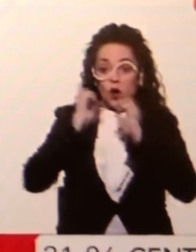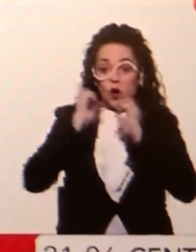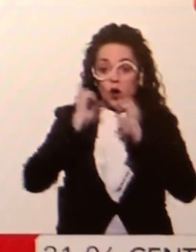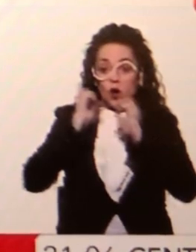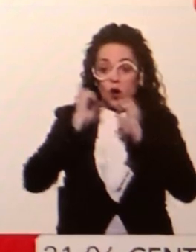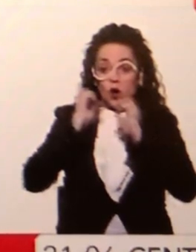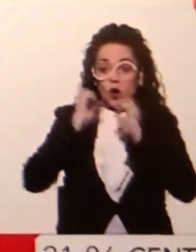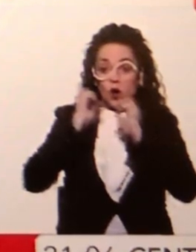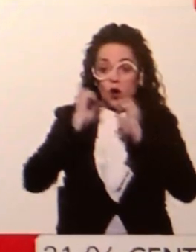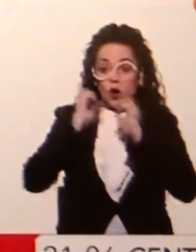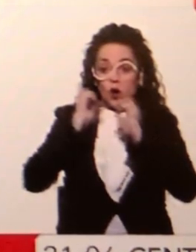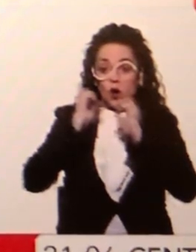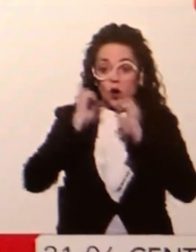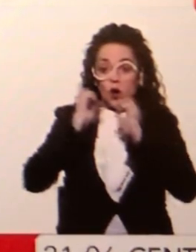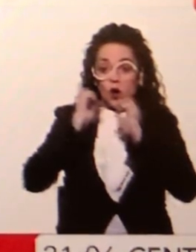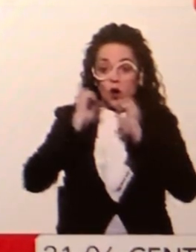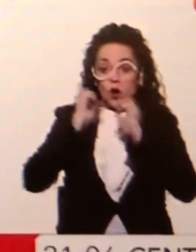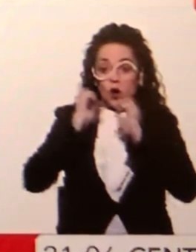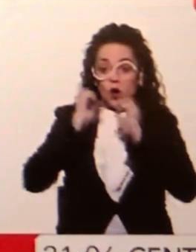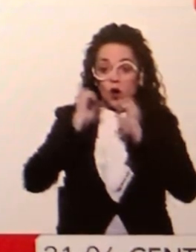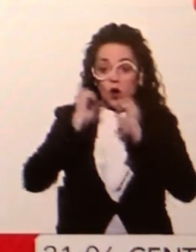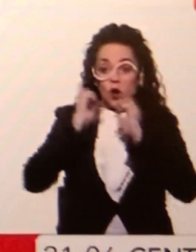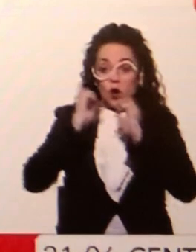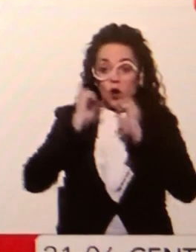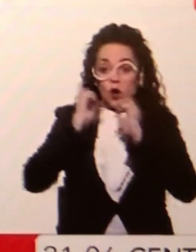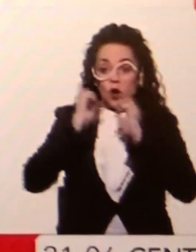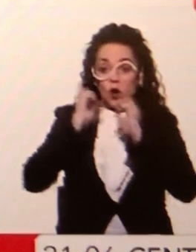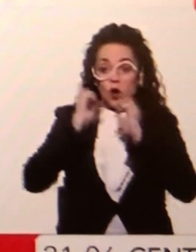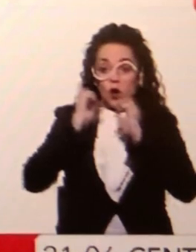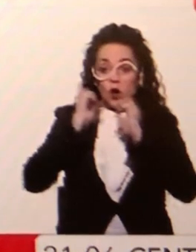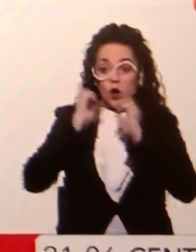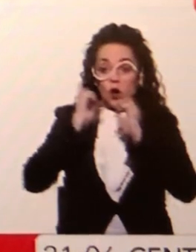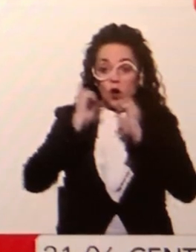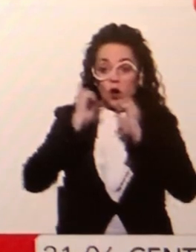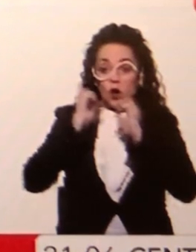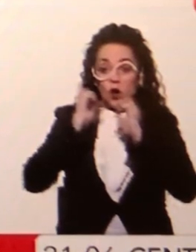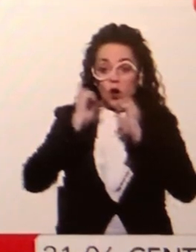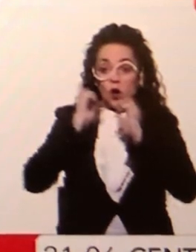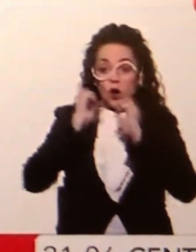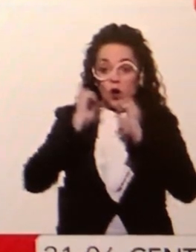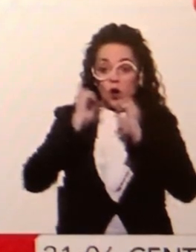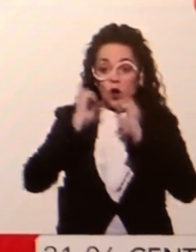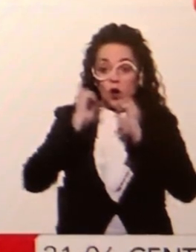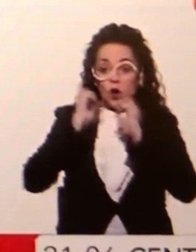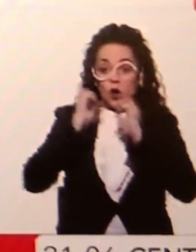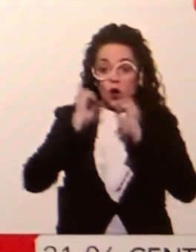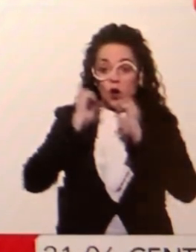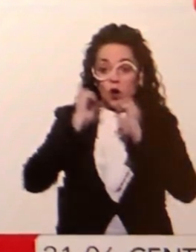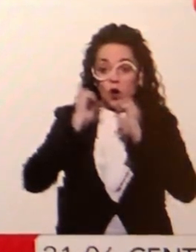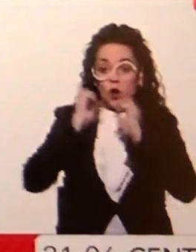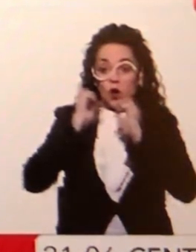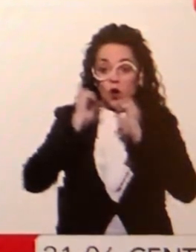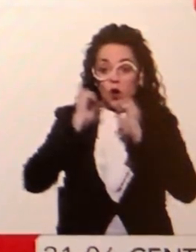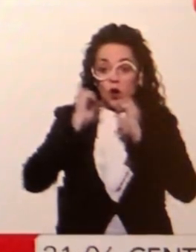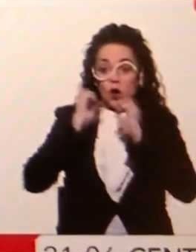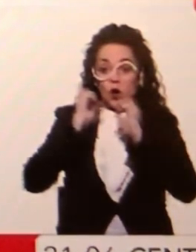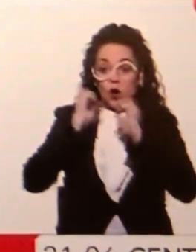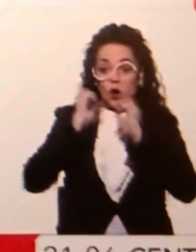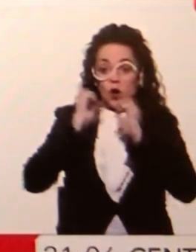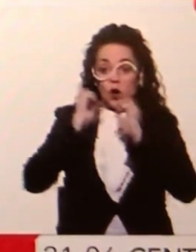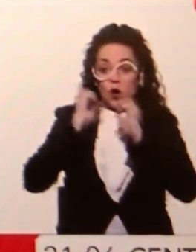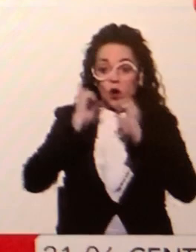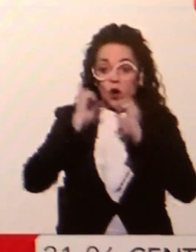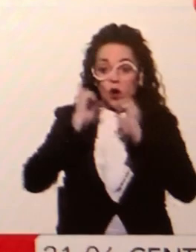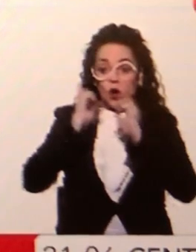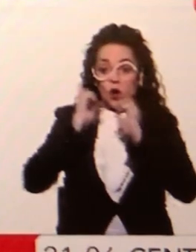del Por qué no se ha solucionado el caso de la desapar ición de los muchachos de Ayotzinapa justamente unos días